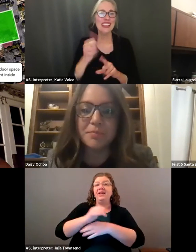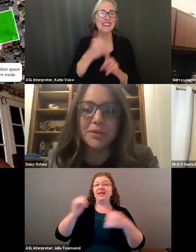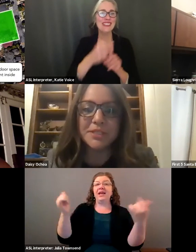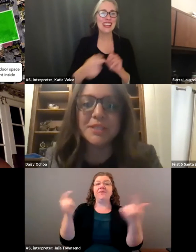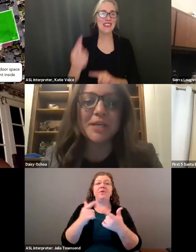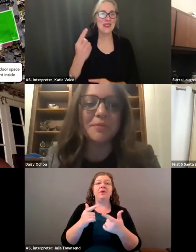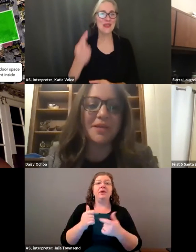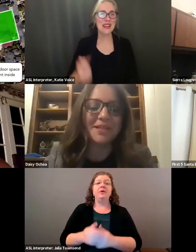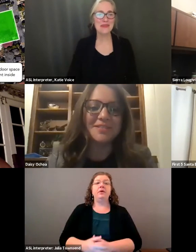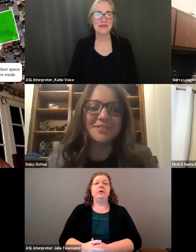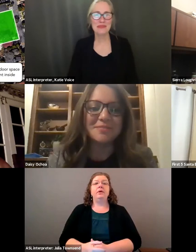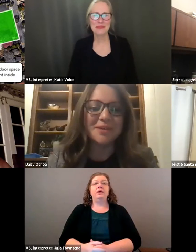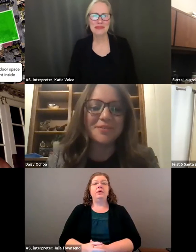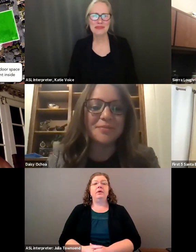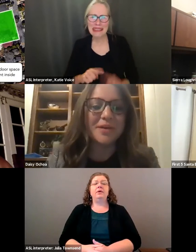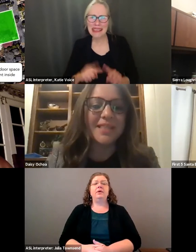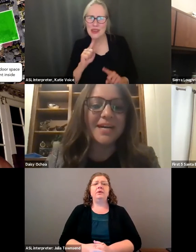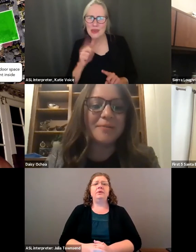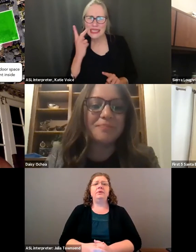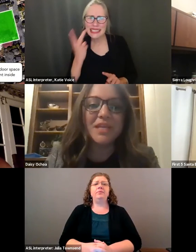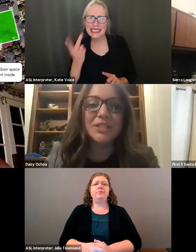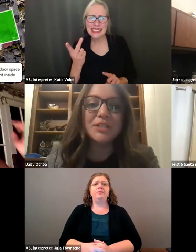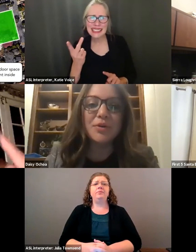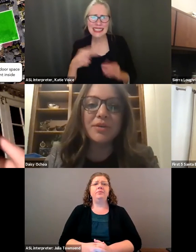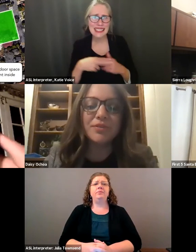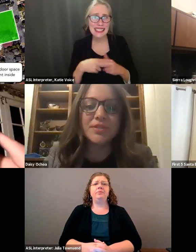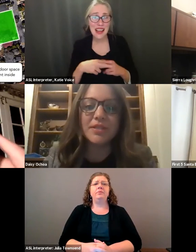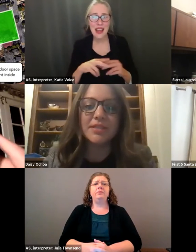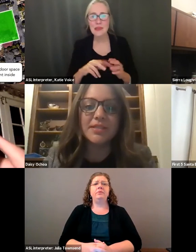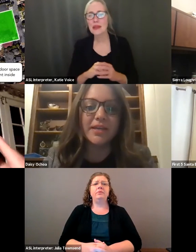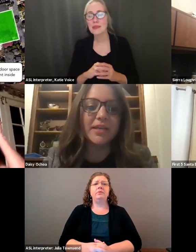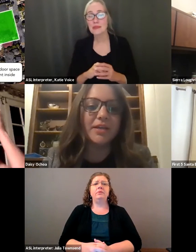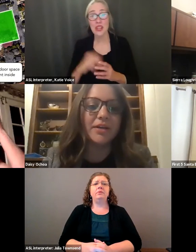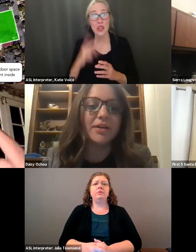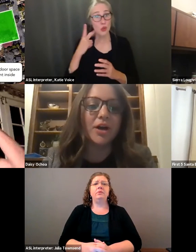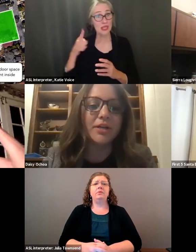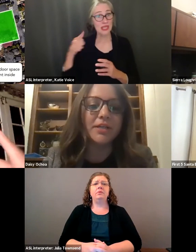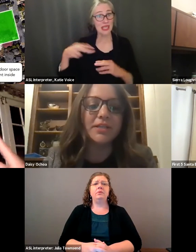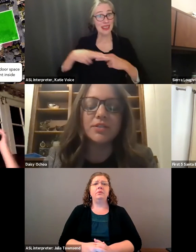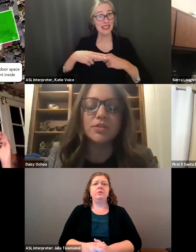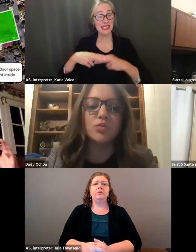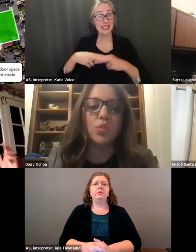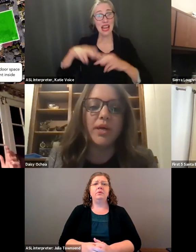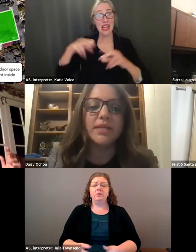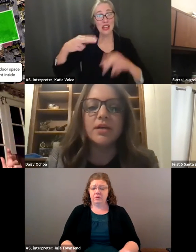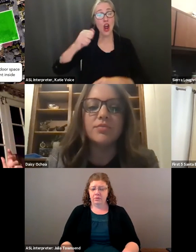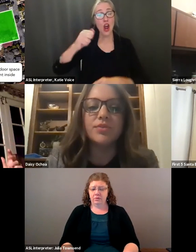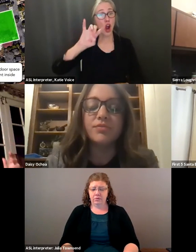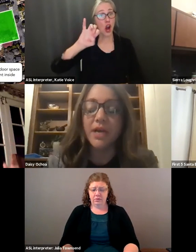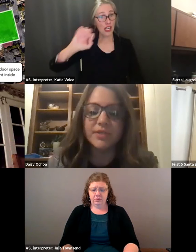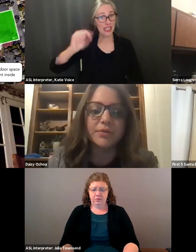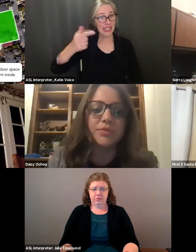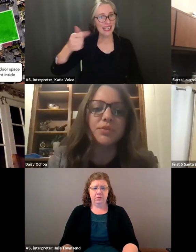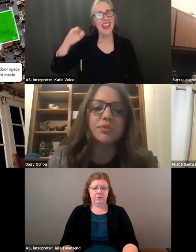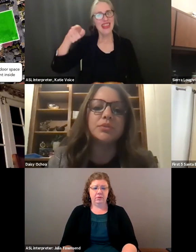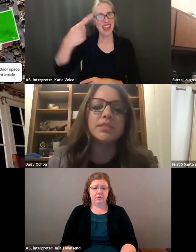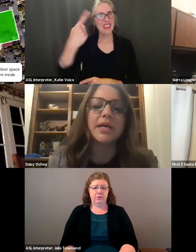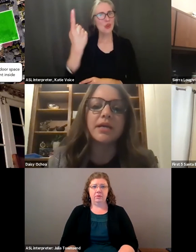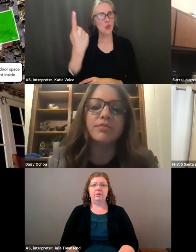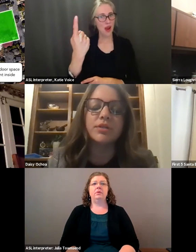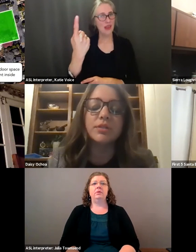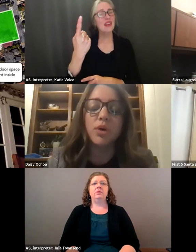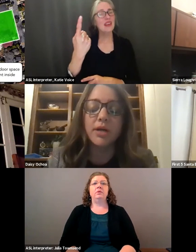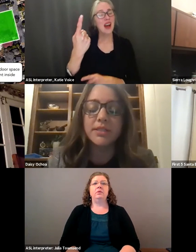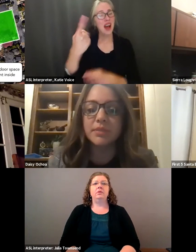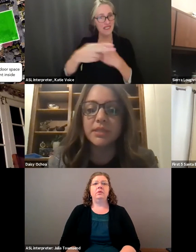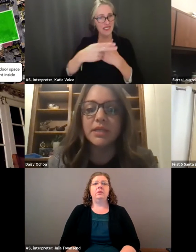No puedo ver muy bien la diapositiva, pero bueno, como pueden ver aquí, Harding es una de las 5 escuelas